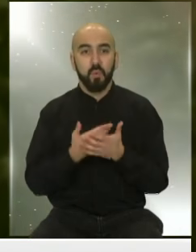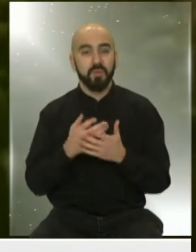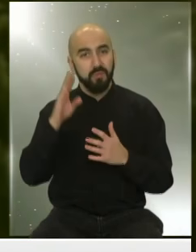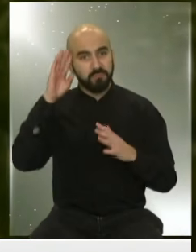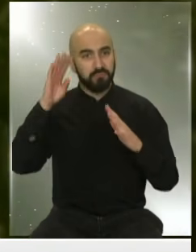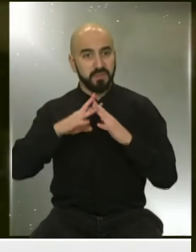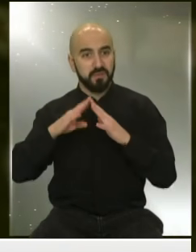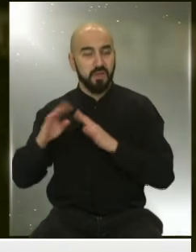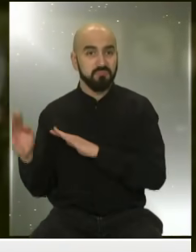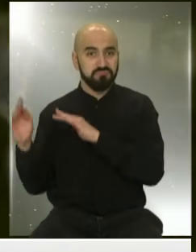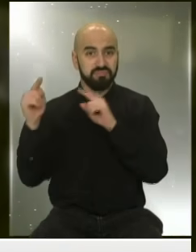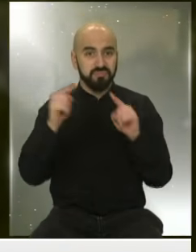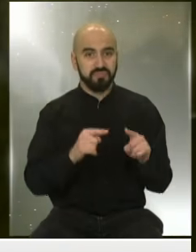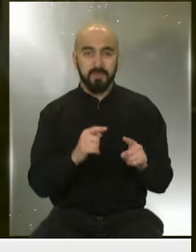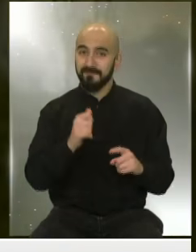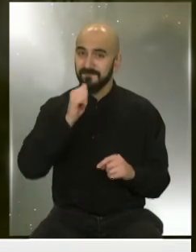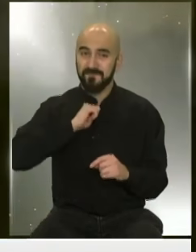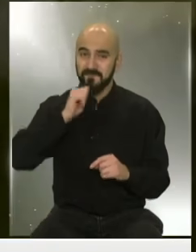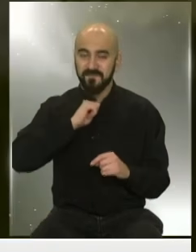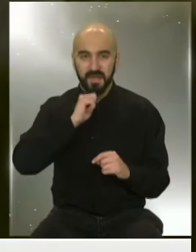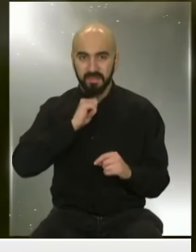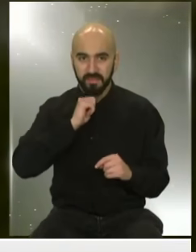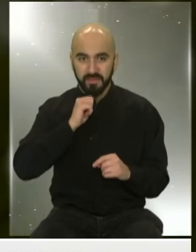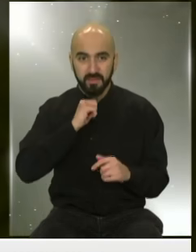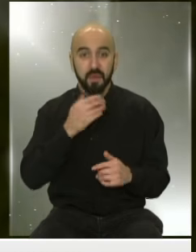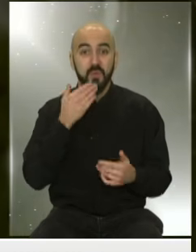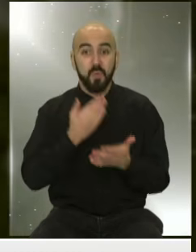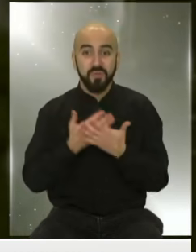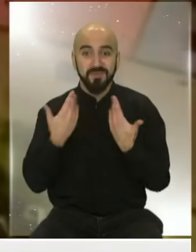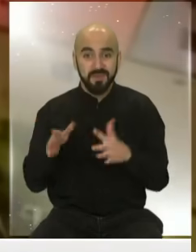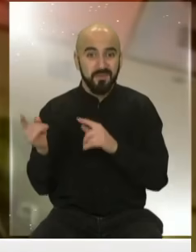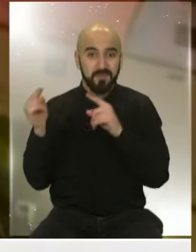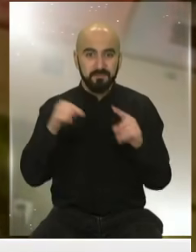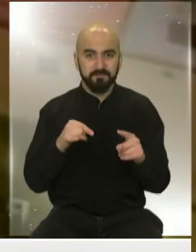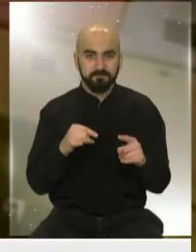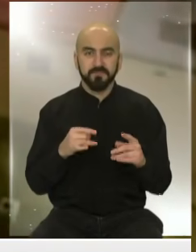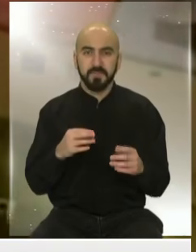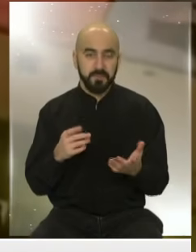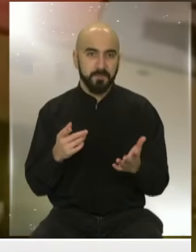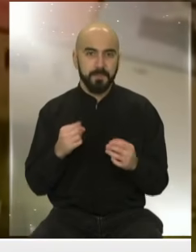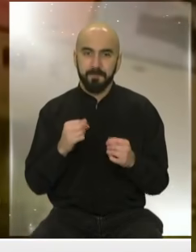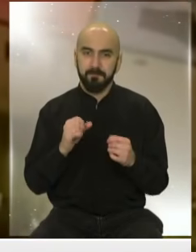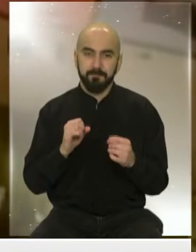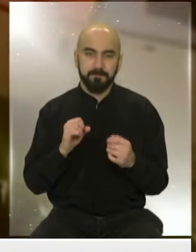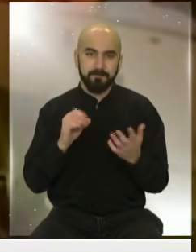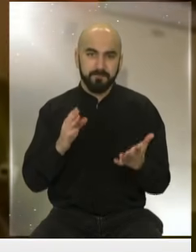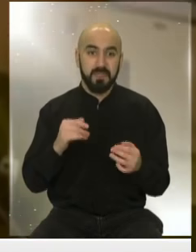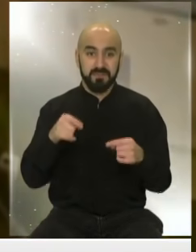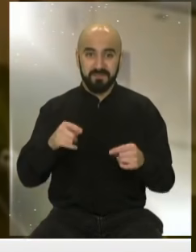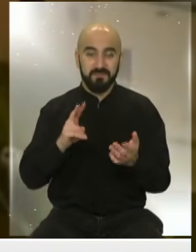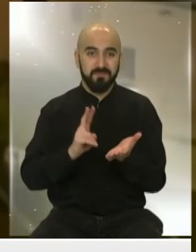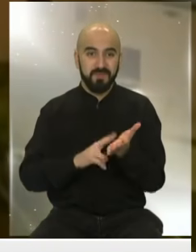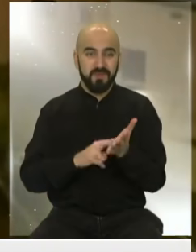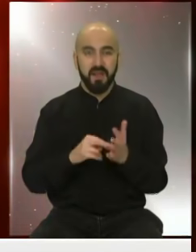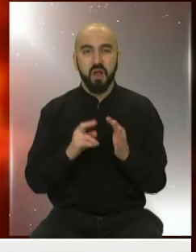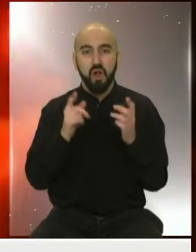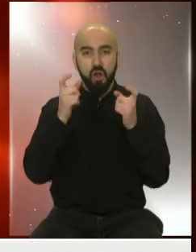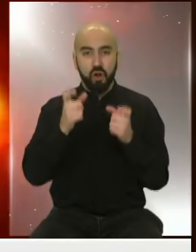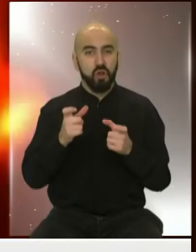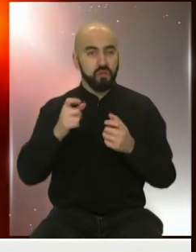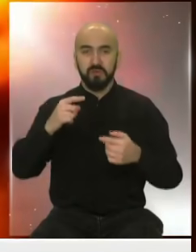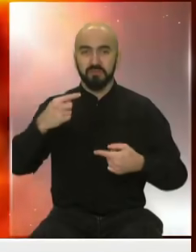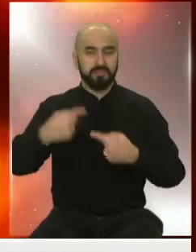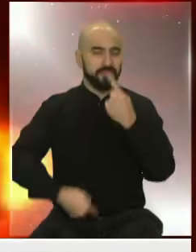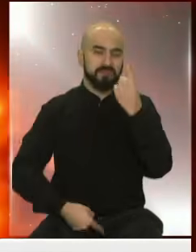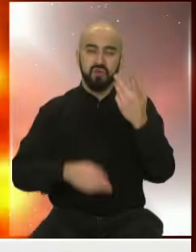porque no han llegado estos efectivos militares, ahí se quiere controlar, porque literalmente esto está fuera de control. Ahora, Mariane, lo que